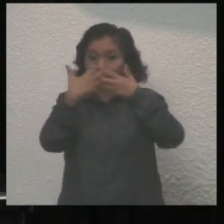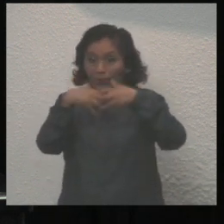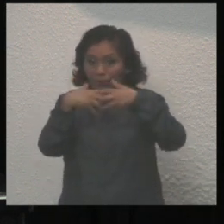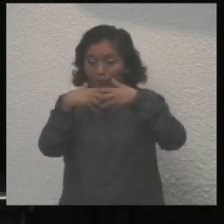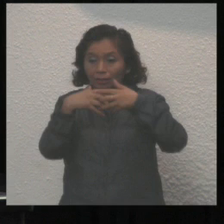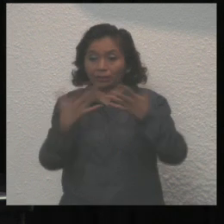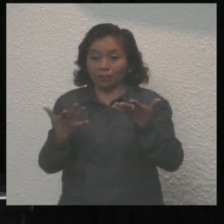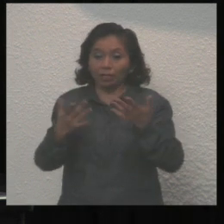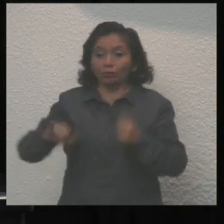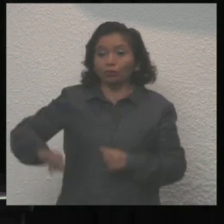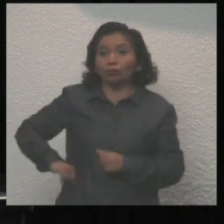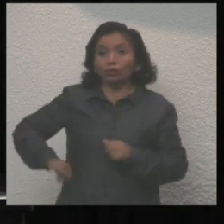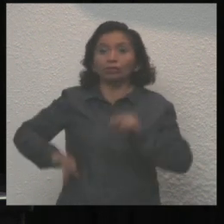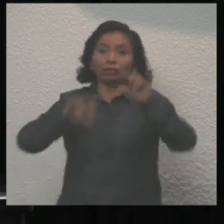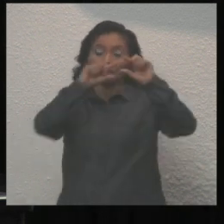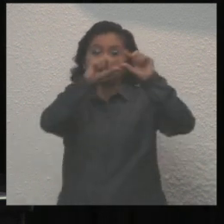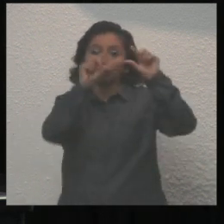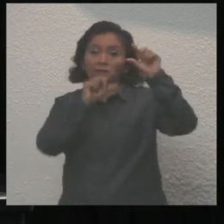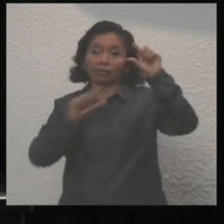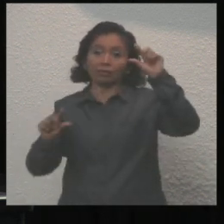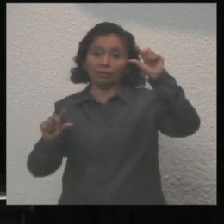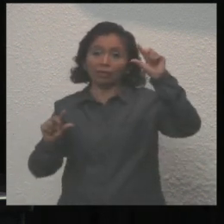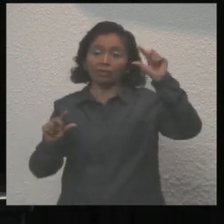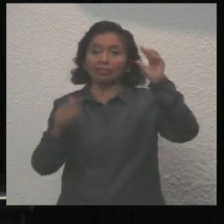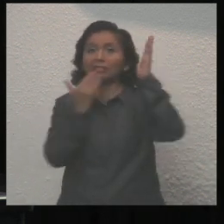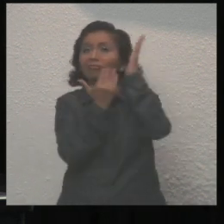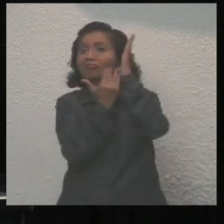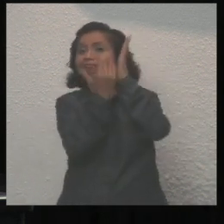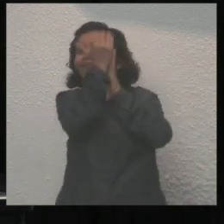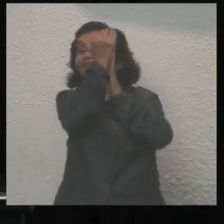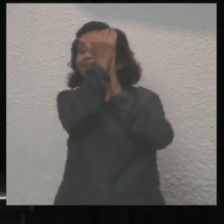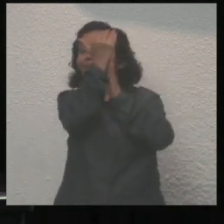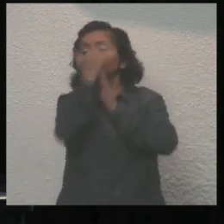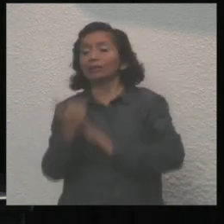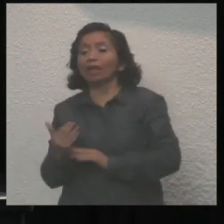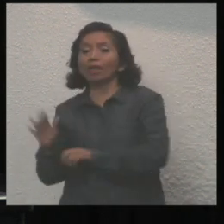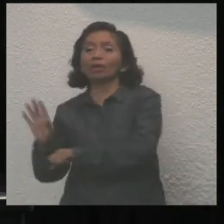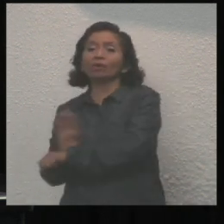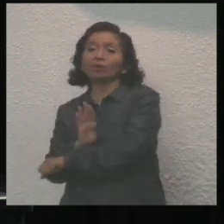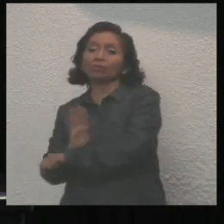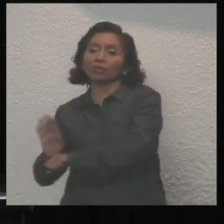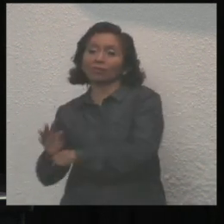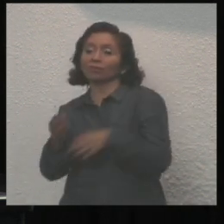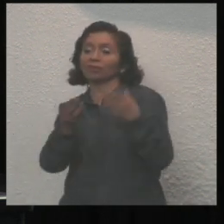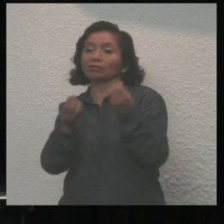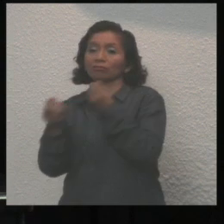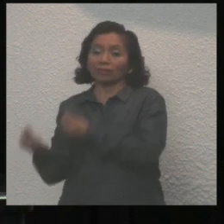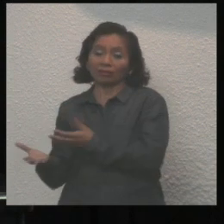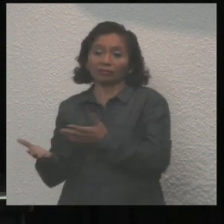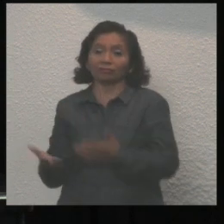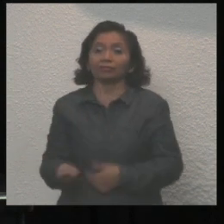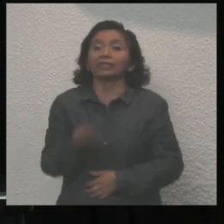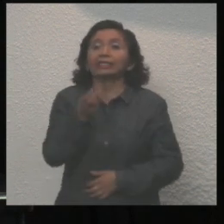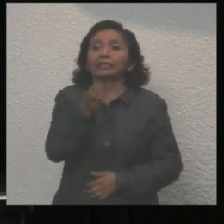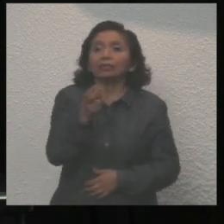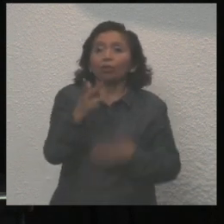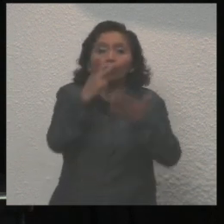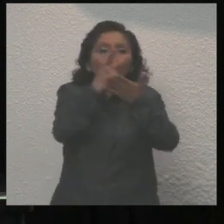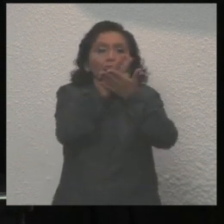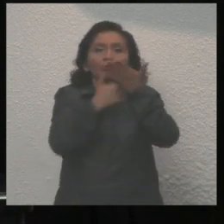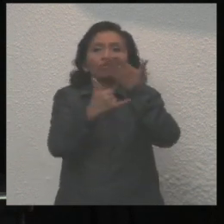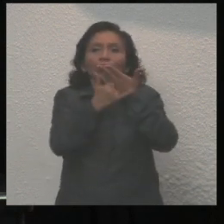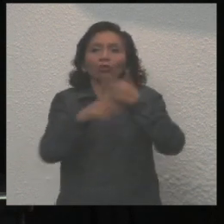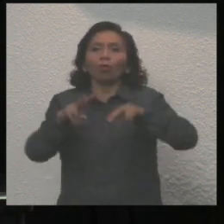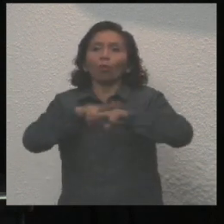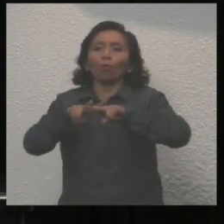los intereses nacionales, es mayor al beneficio brindado. Lo mismo ocurre con los megaproyectos como el Tren